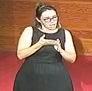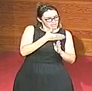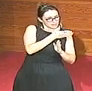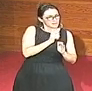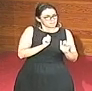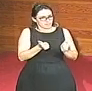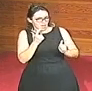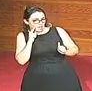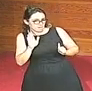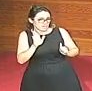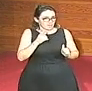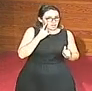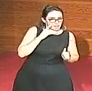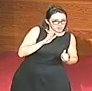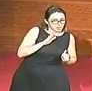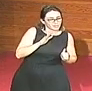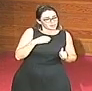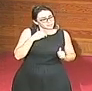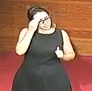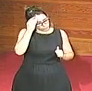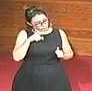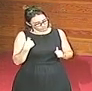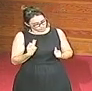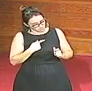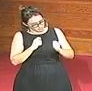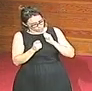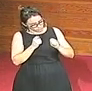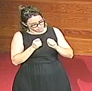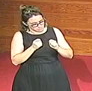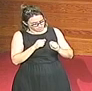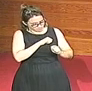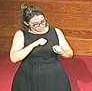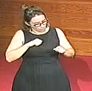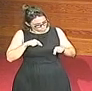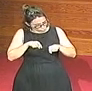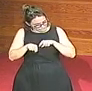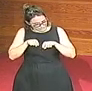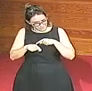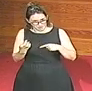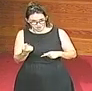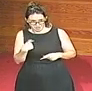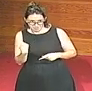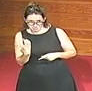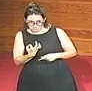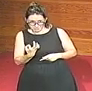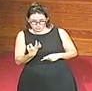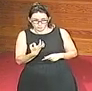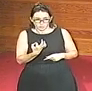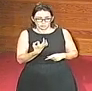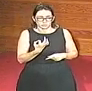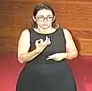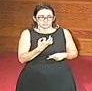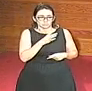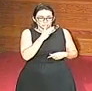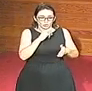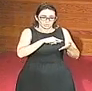y además creo que tenemos que hacer autocrítica a los periodistas o el mundo del periodismo en el sentido de que la transición